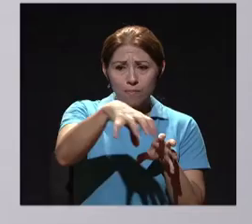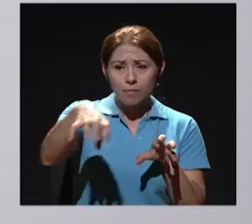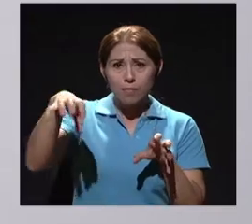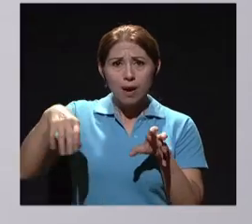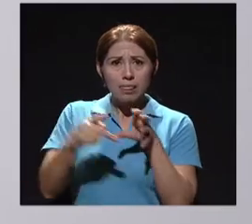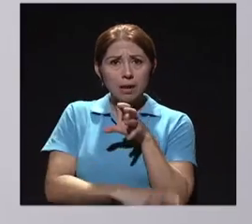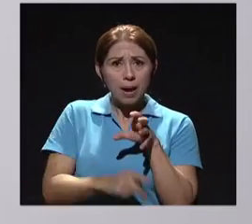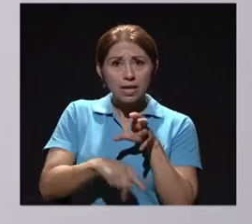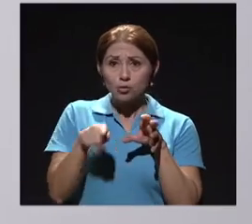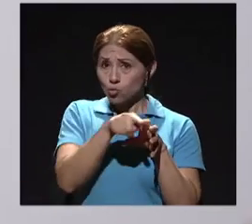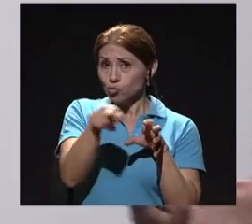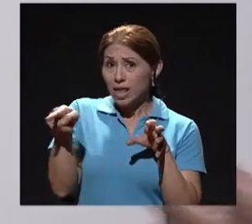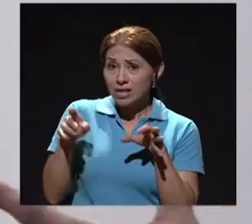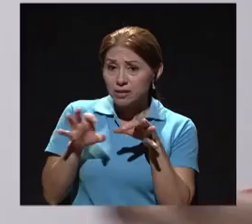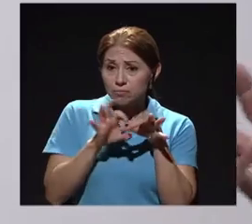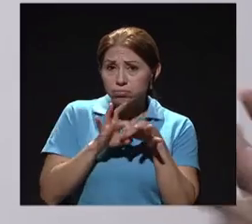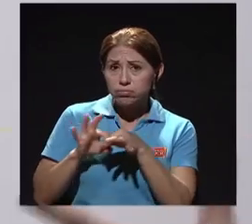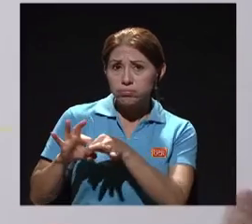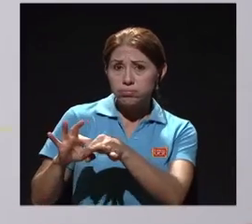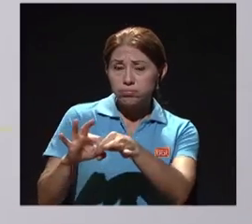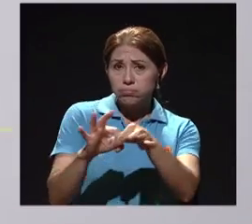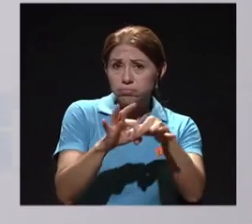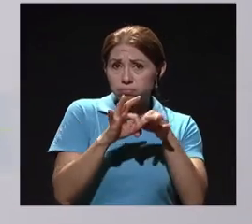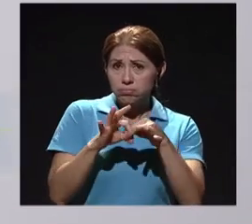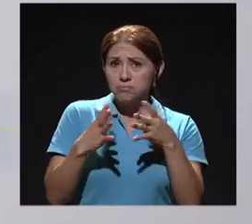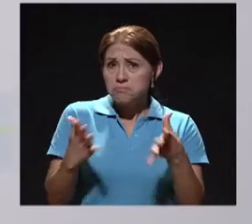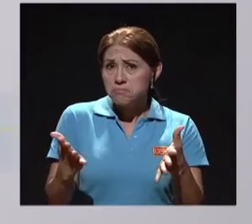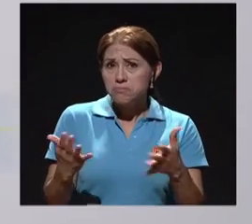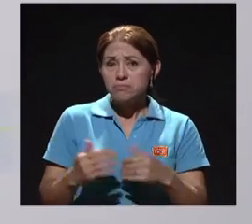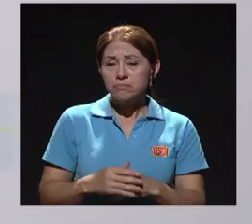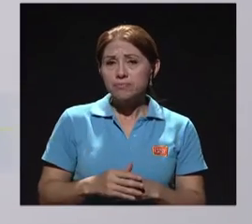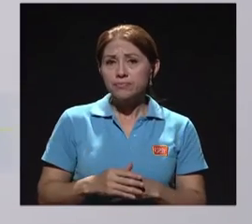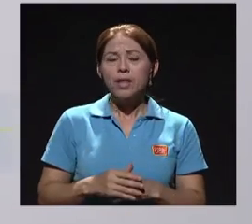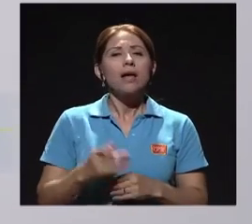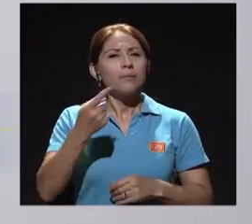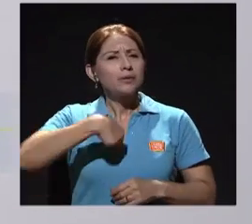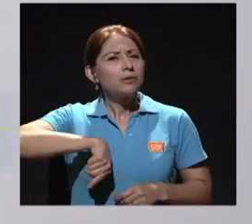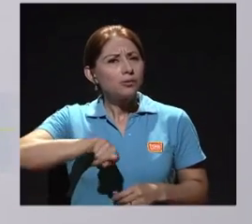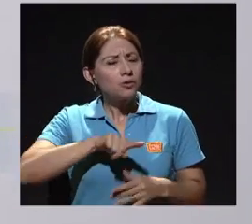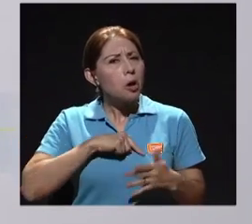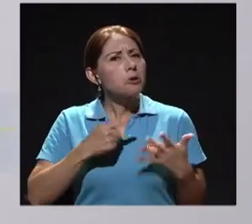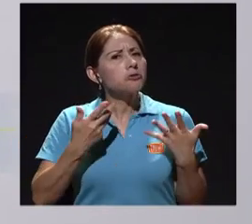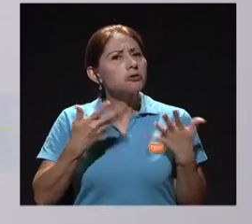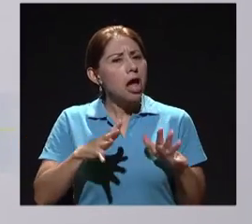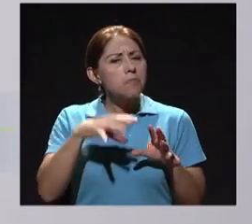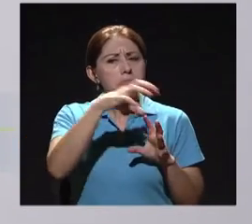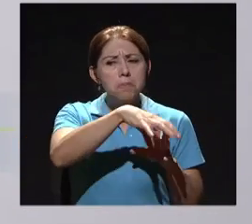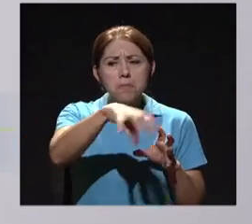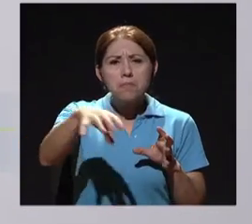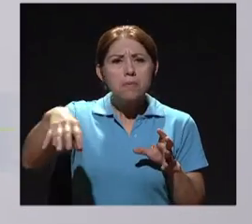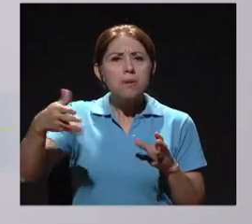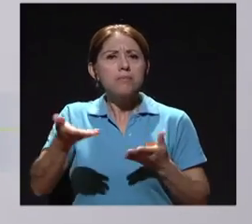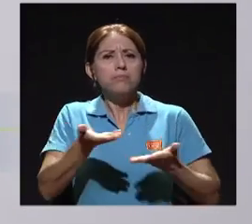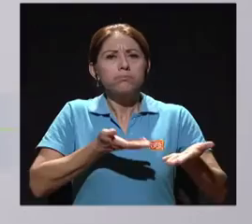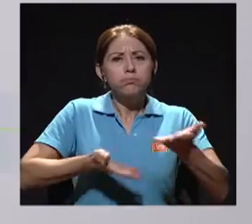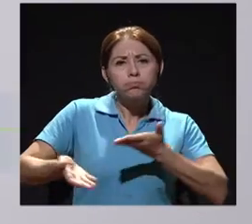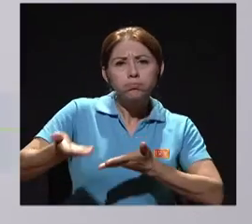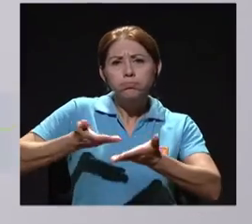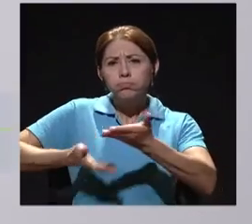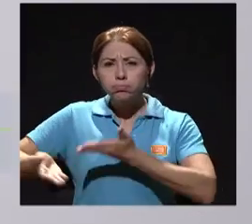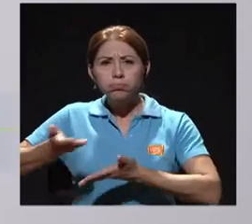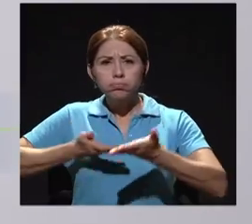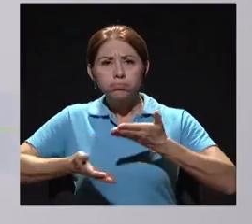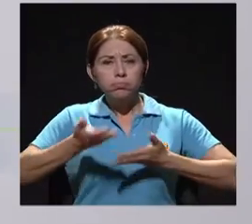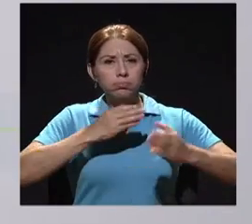franklin ustedes están coordinados de alguna forma precisamente está hemos estado intercambiando comunicación